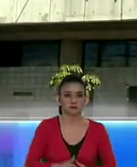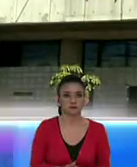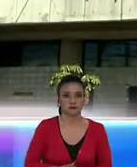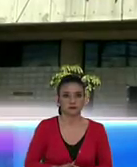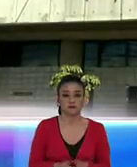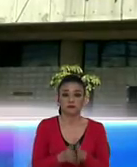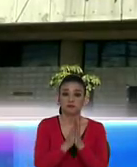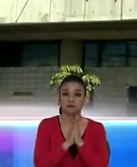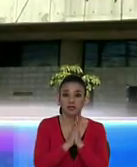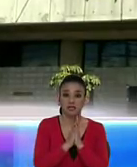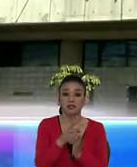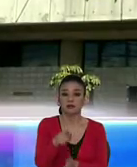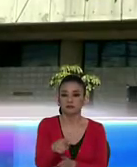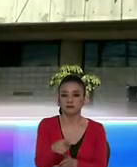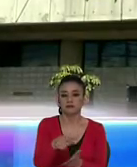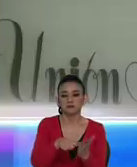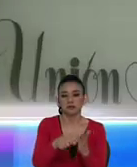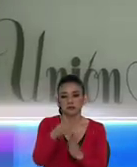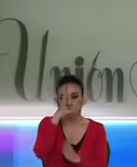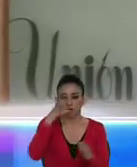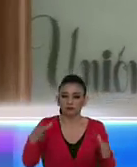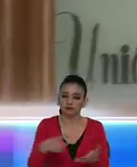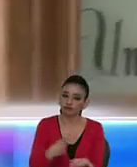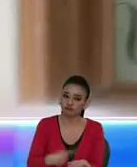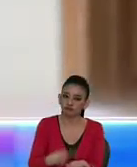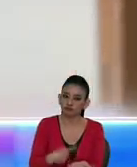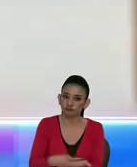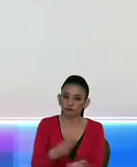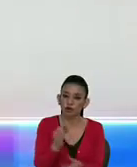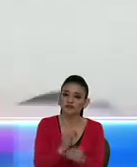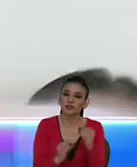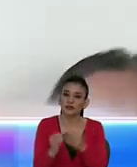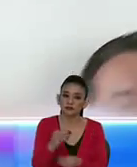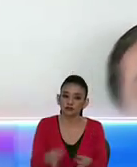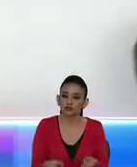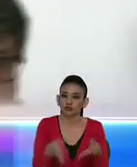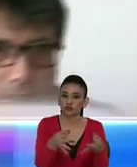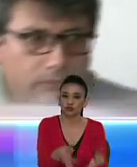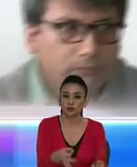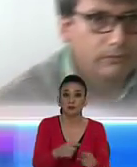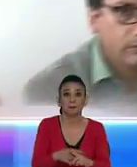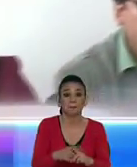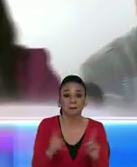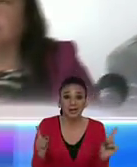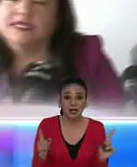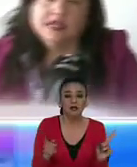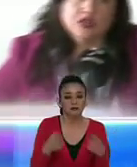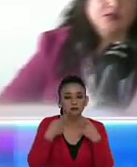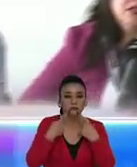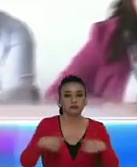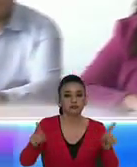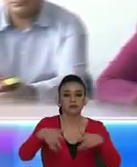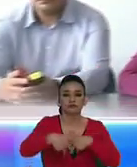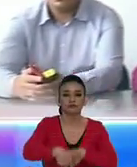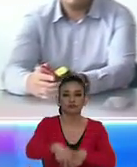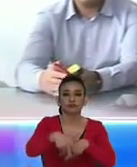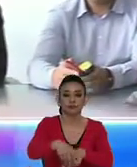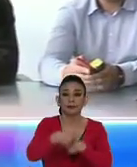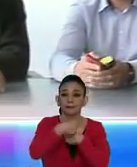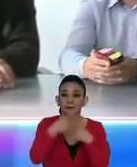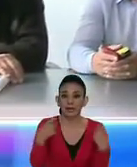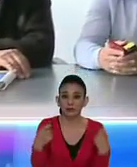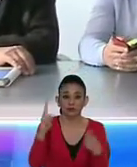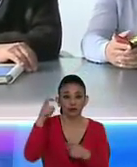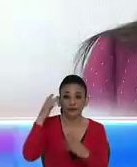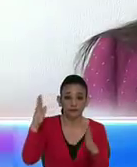una reunión con la cartera de Educación para presentar sus observaciones. Sin embargo, anunciaron una movilización para este mes si el gobierno no atiende su